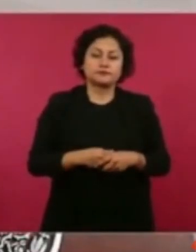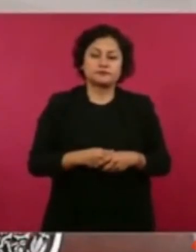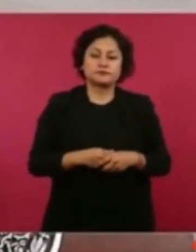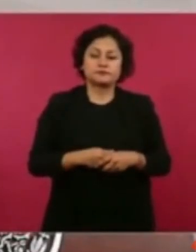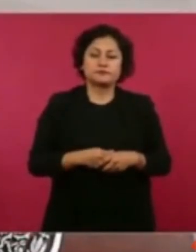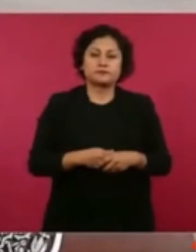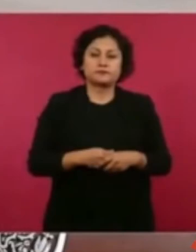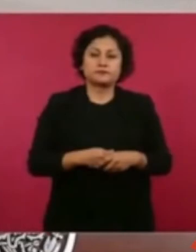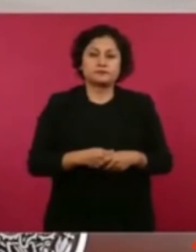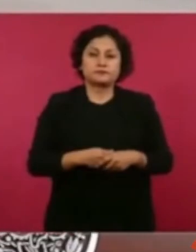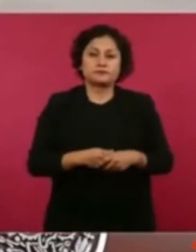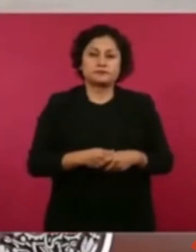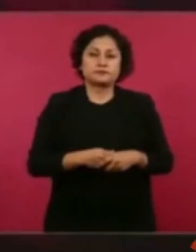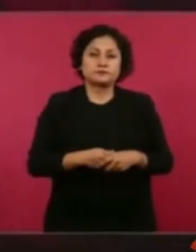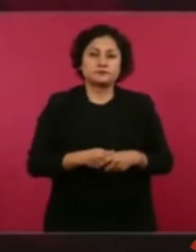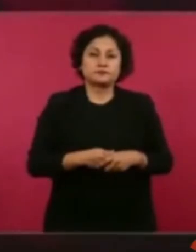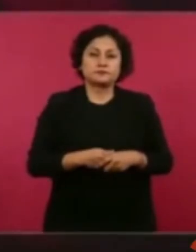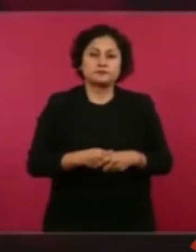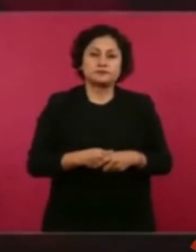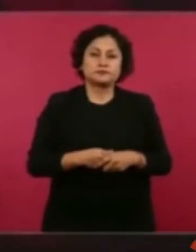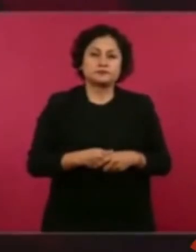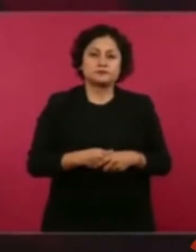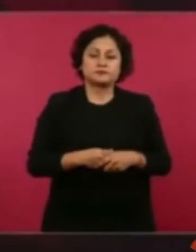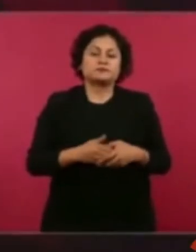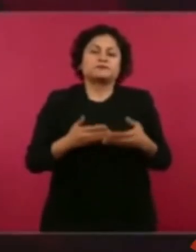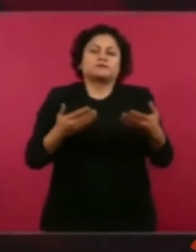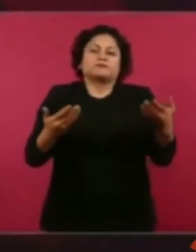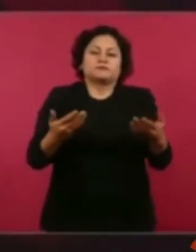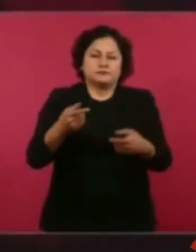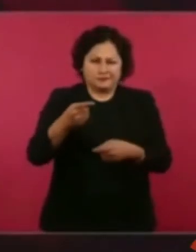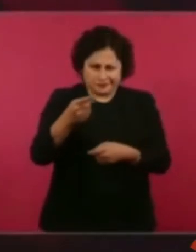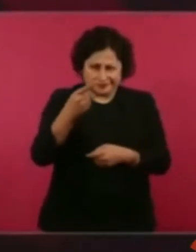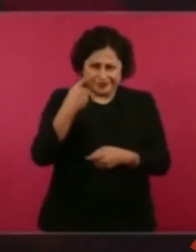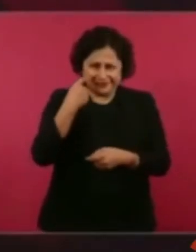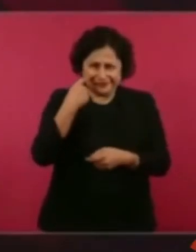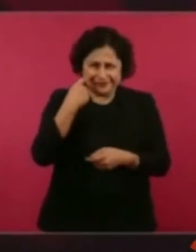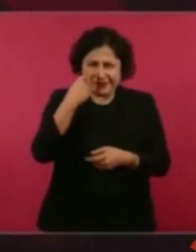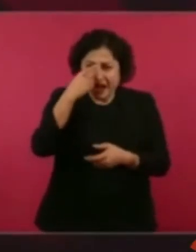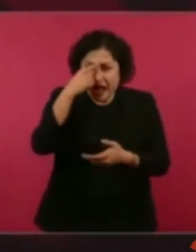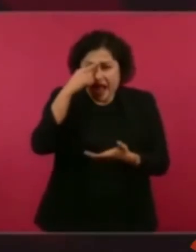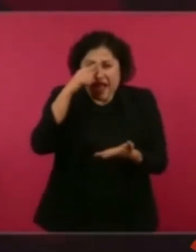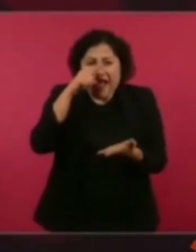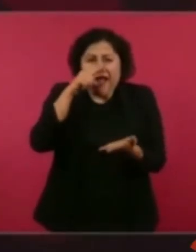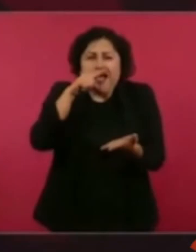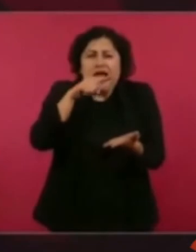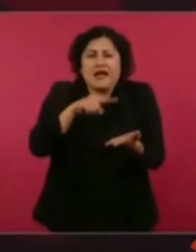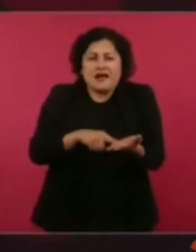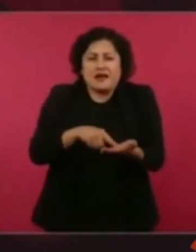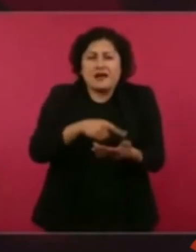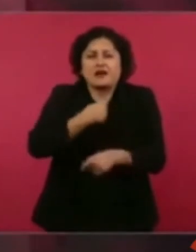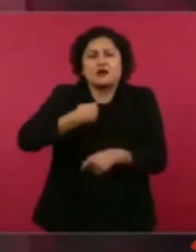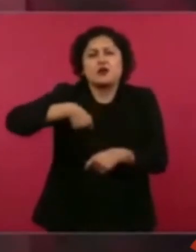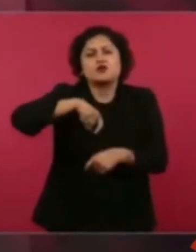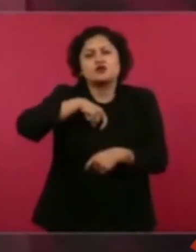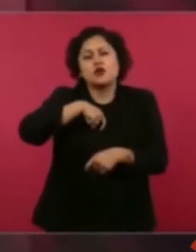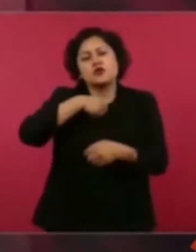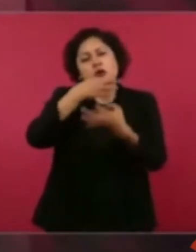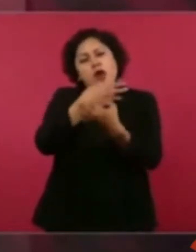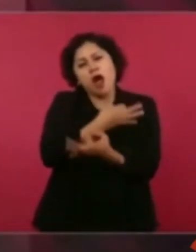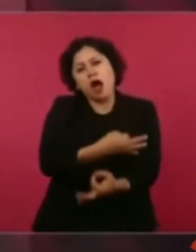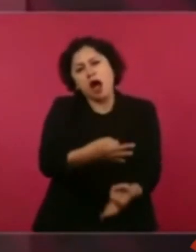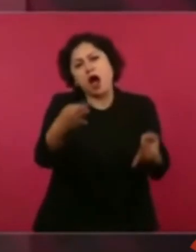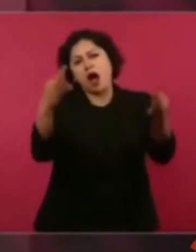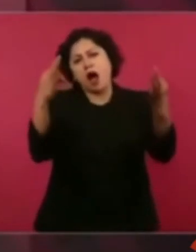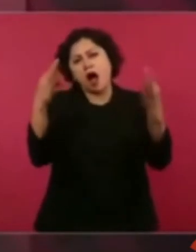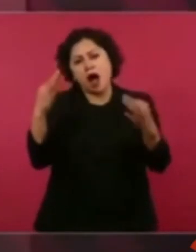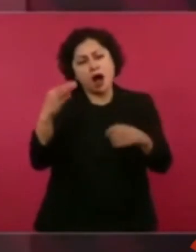declaremos, ¿no?, que violan los derechos humanos y los derechos políticos